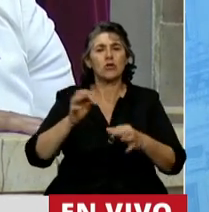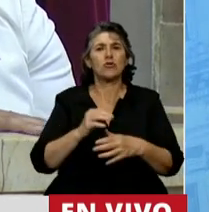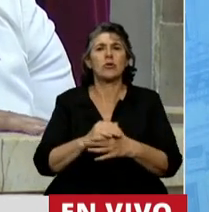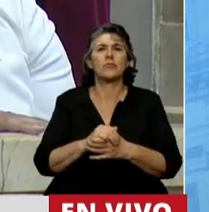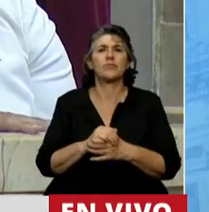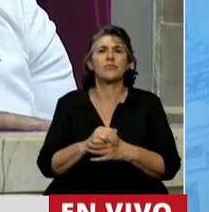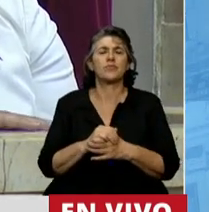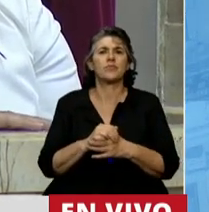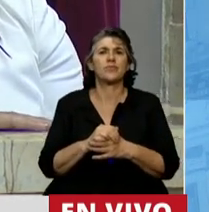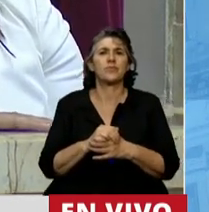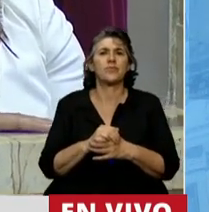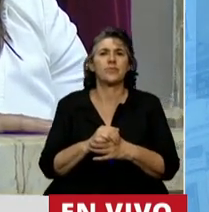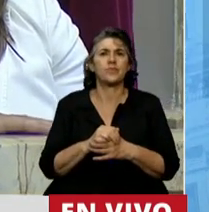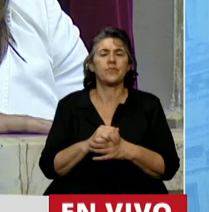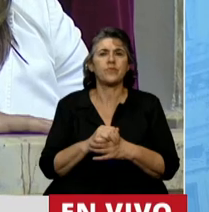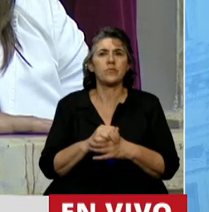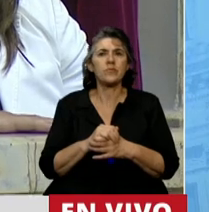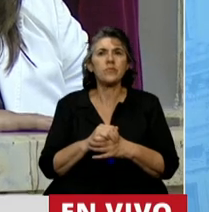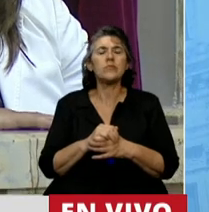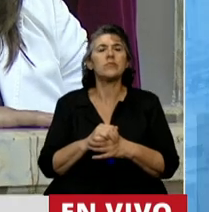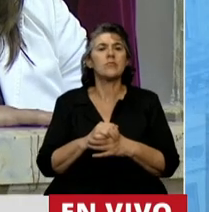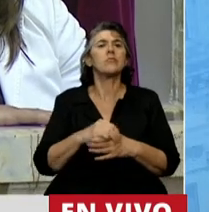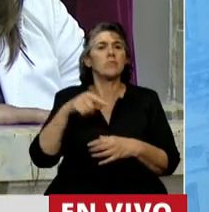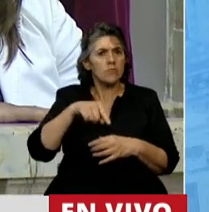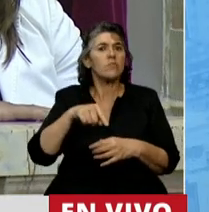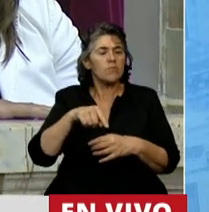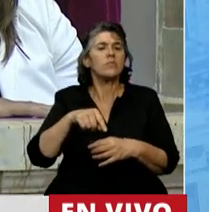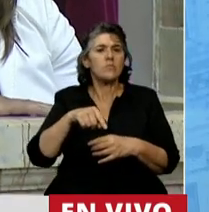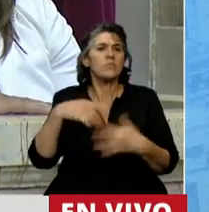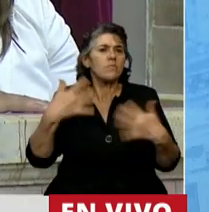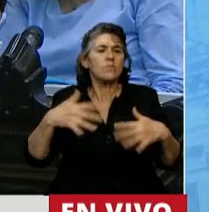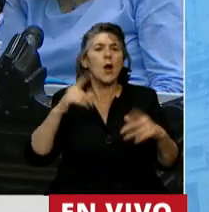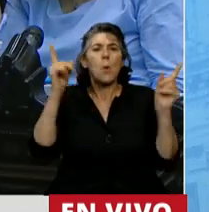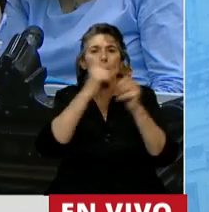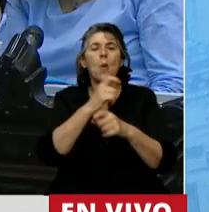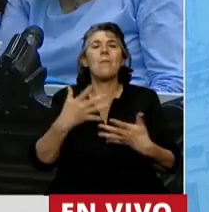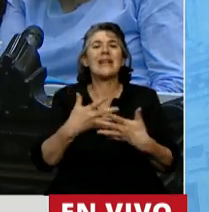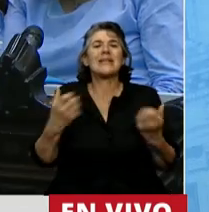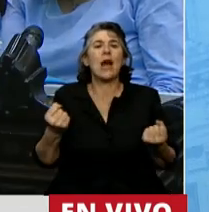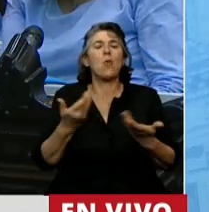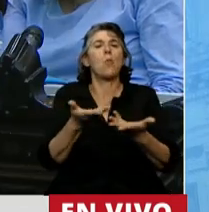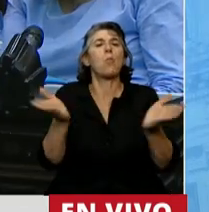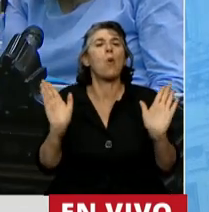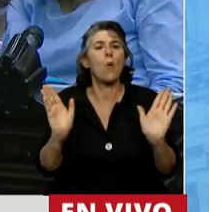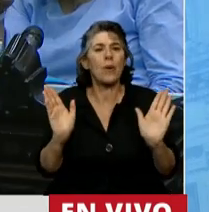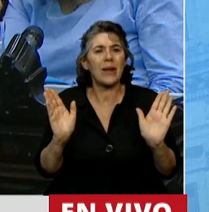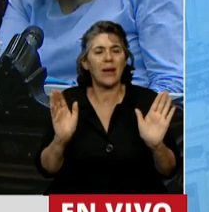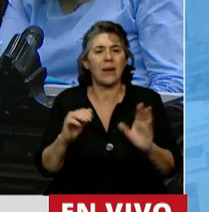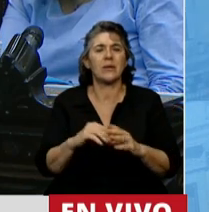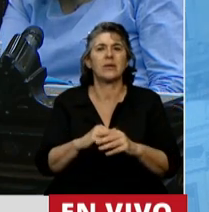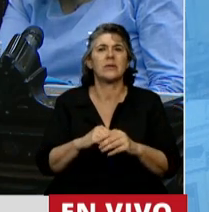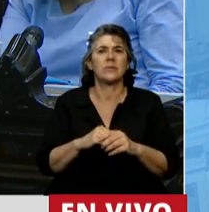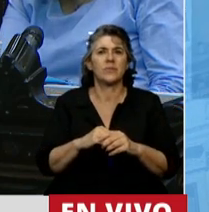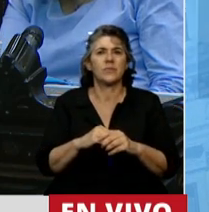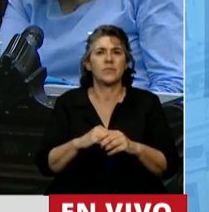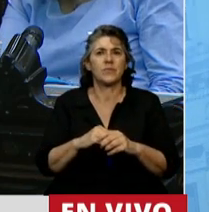Un problema de salud pública que claramente tiene que ver con un modelo de salud que